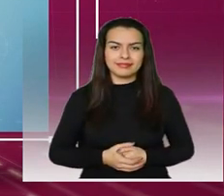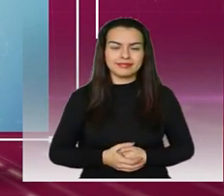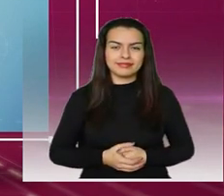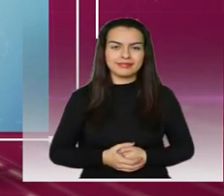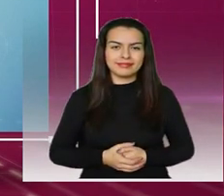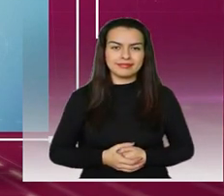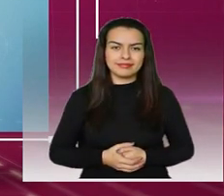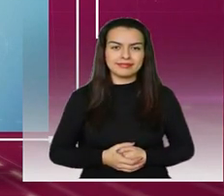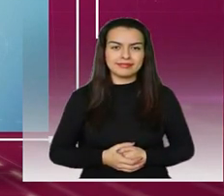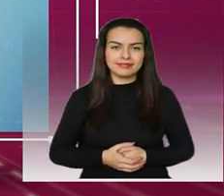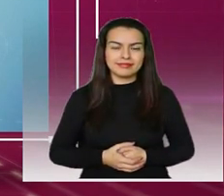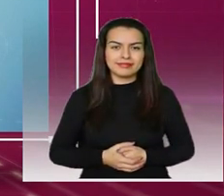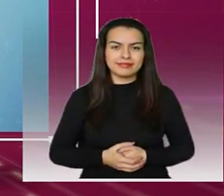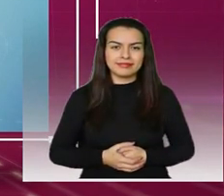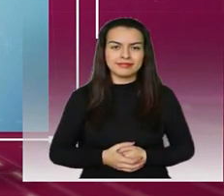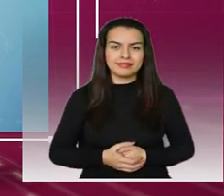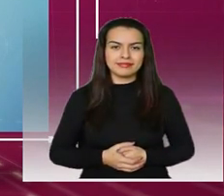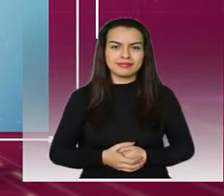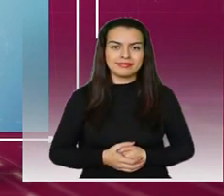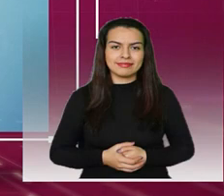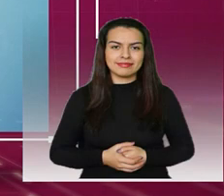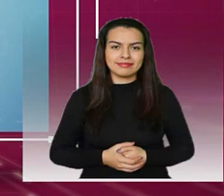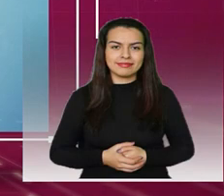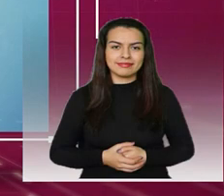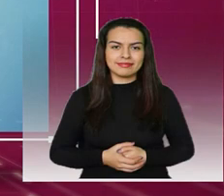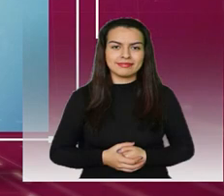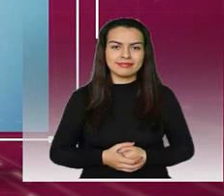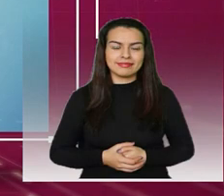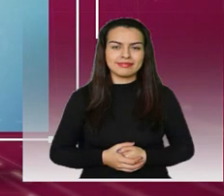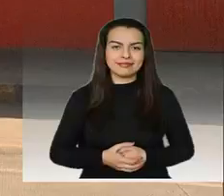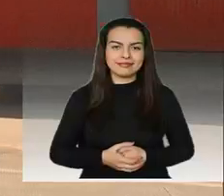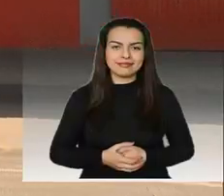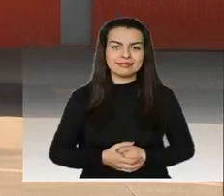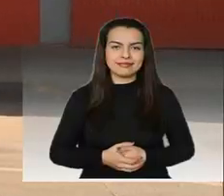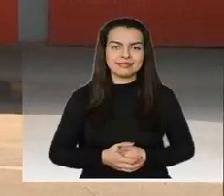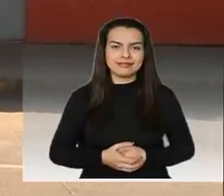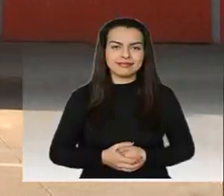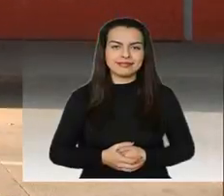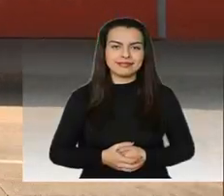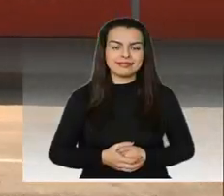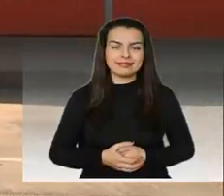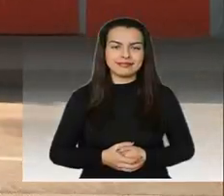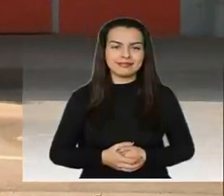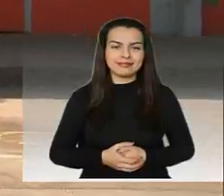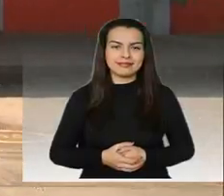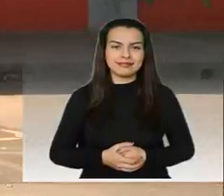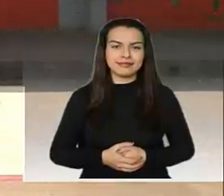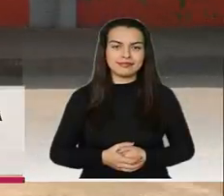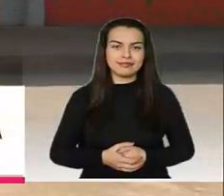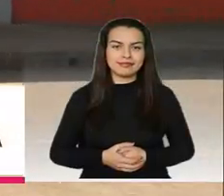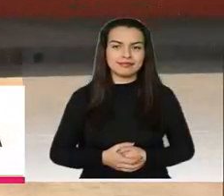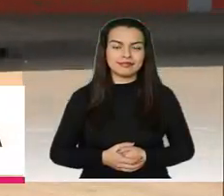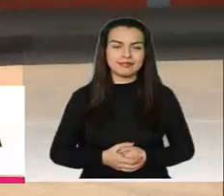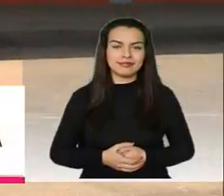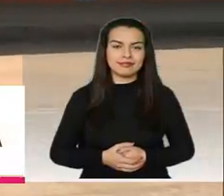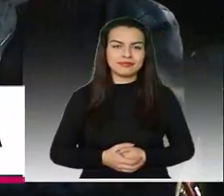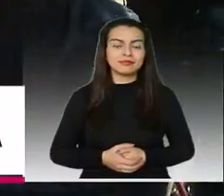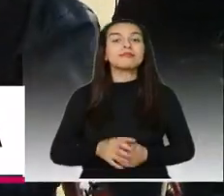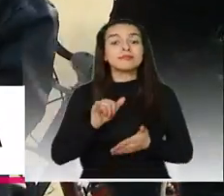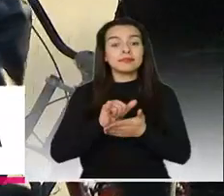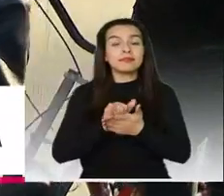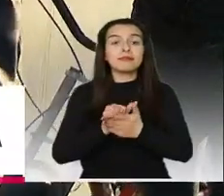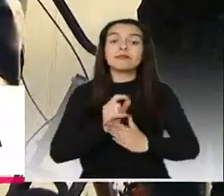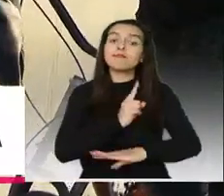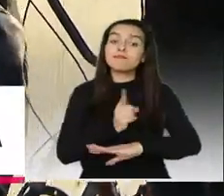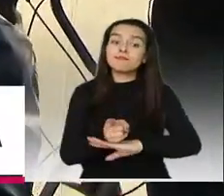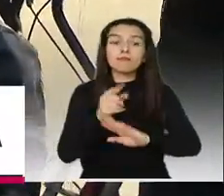25, 26, 31, 34, 89 y 98. La medida se desarrollará en forma articulada con el pico y